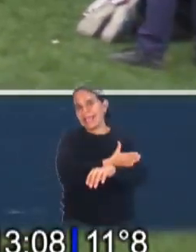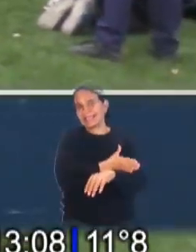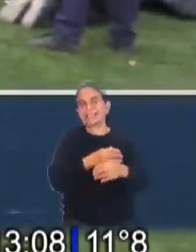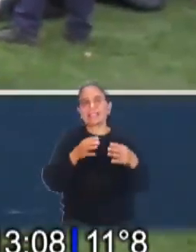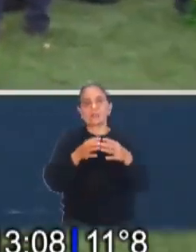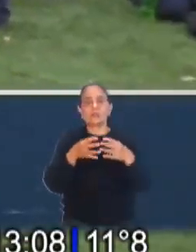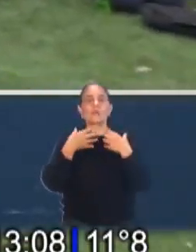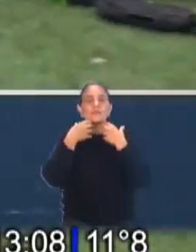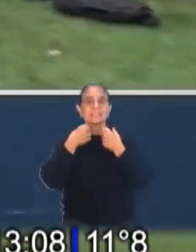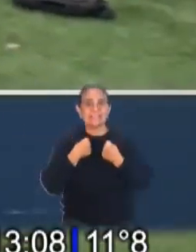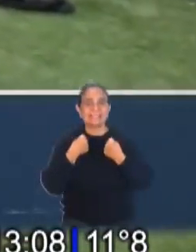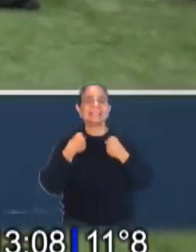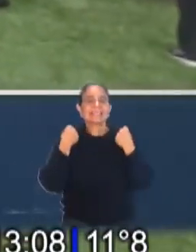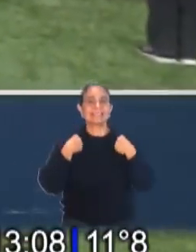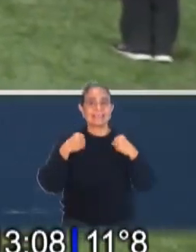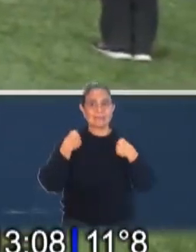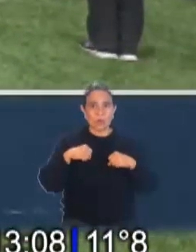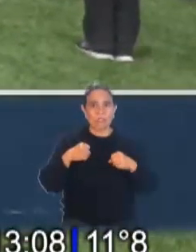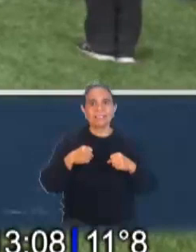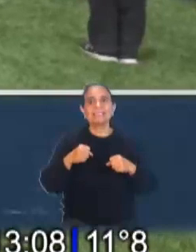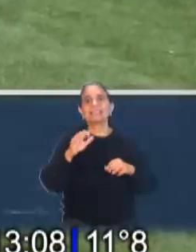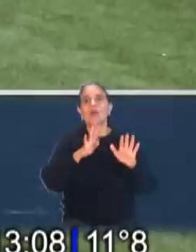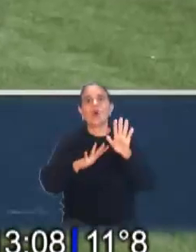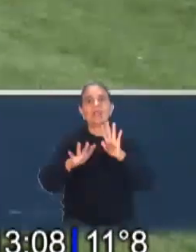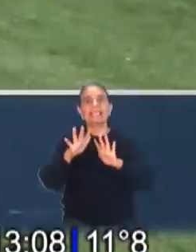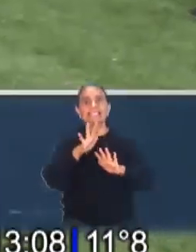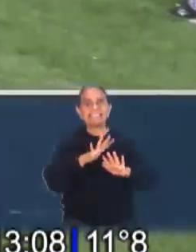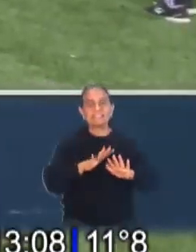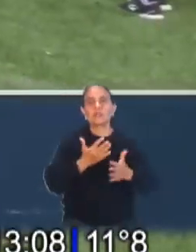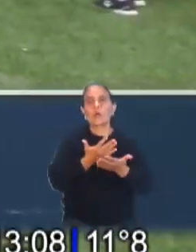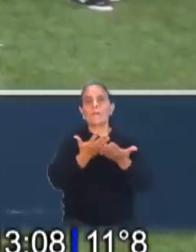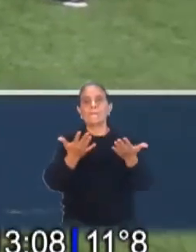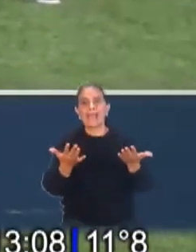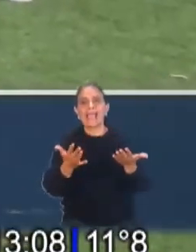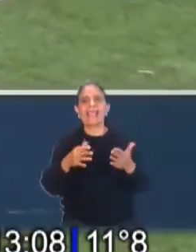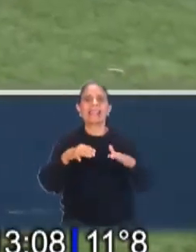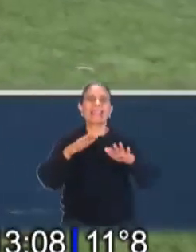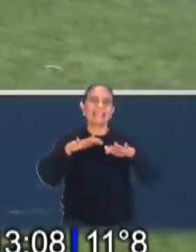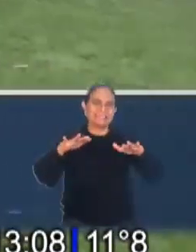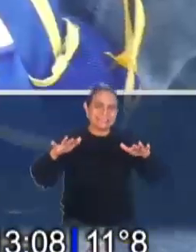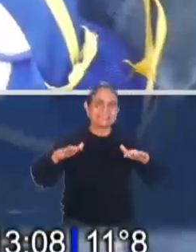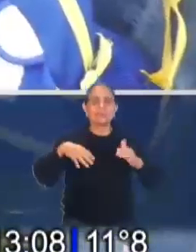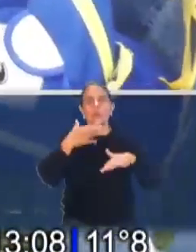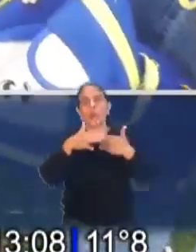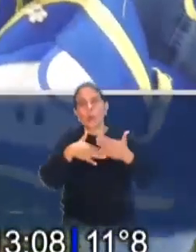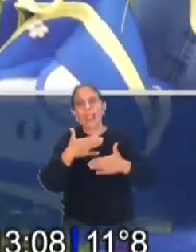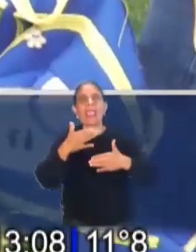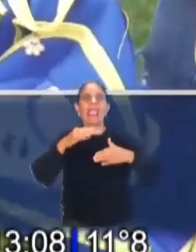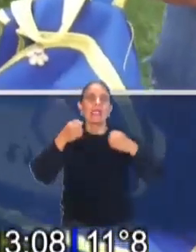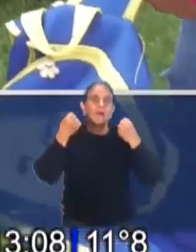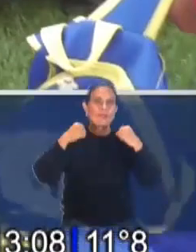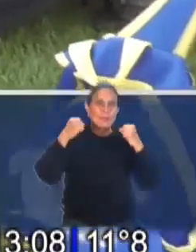Provincial organizó jornadas recreativas y deportivas en la Villa Deportiva de la ciudad de San Luis.